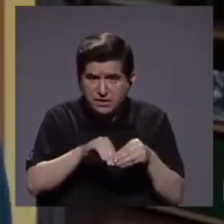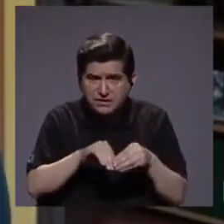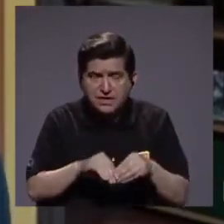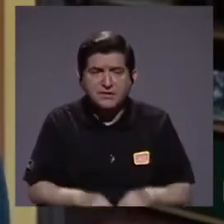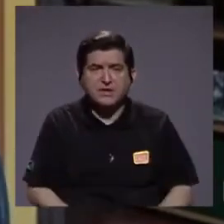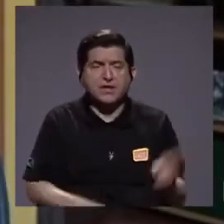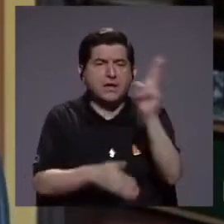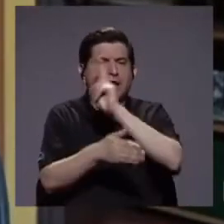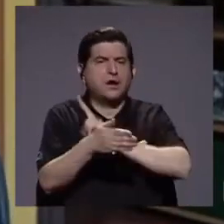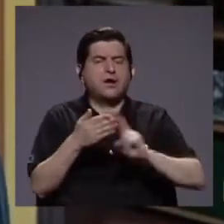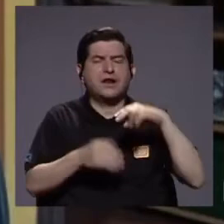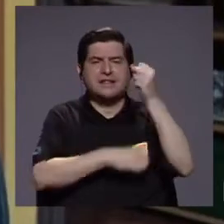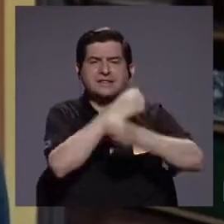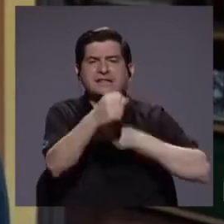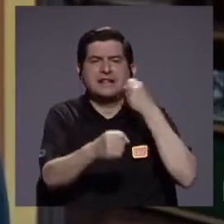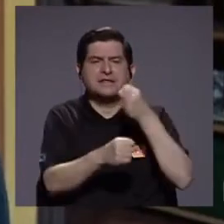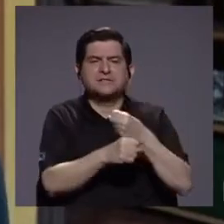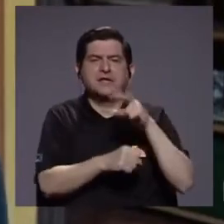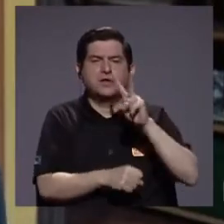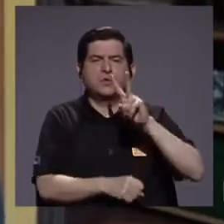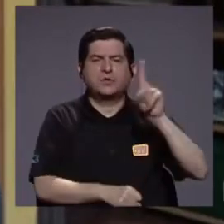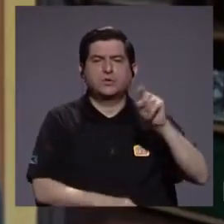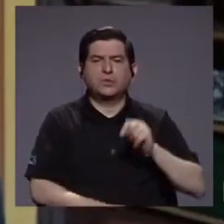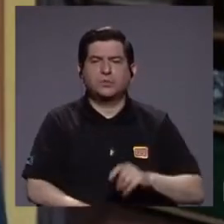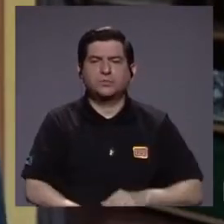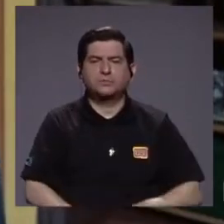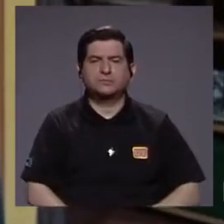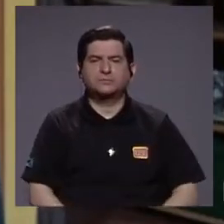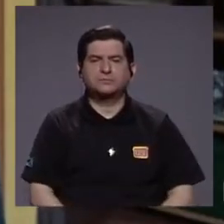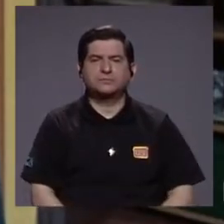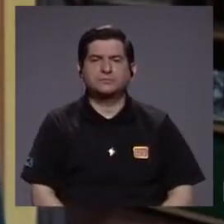en una universidad del siglo XXI.